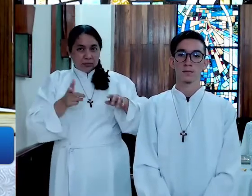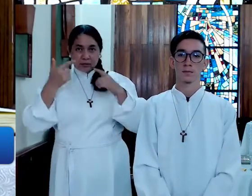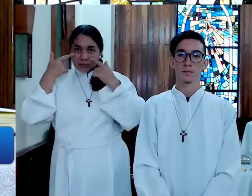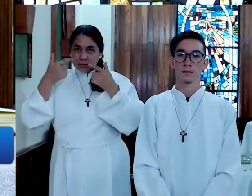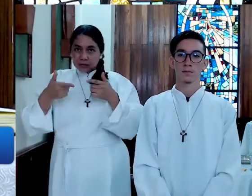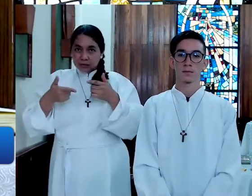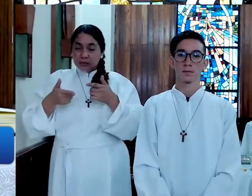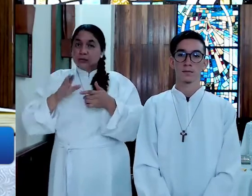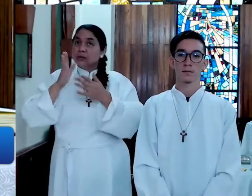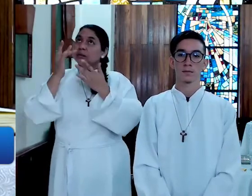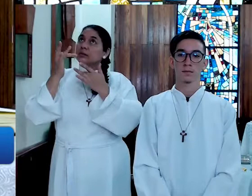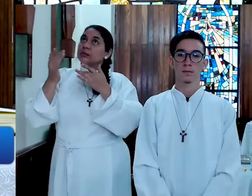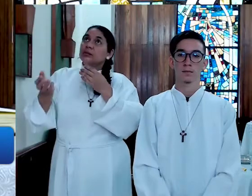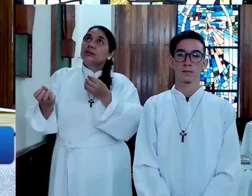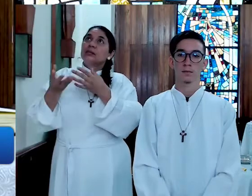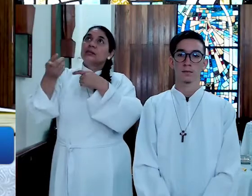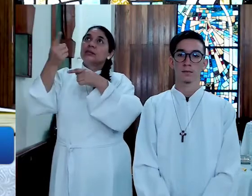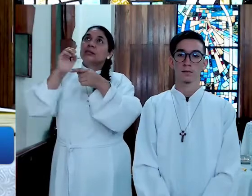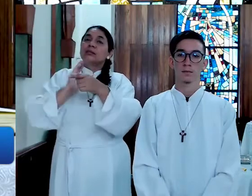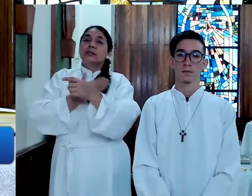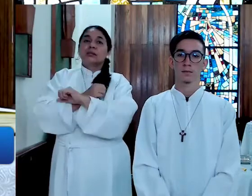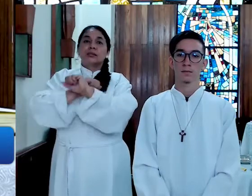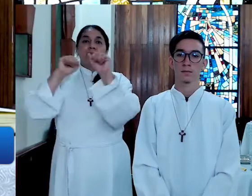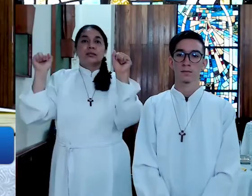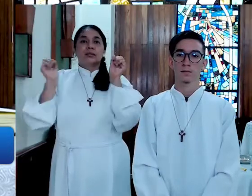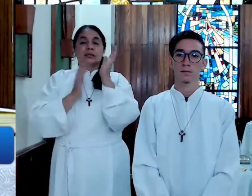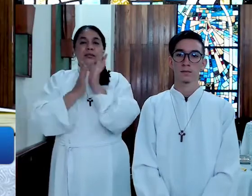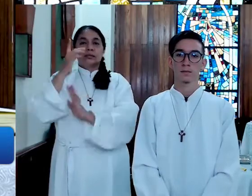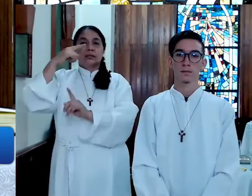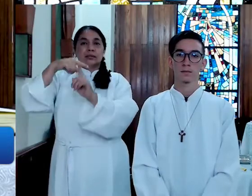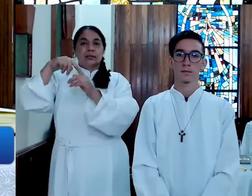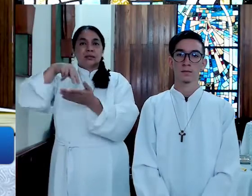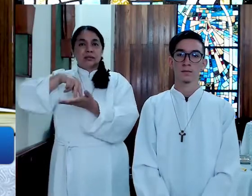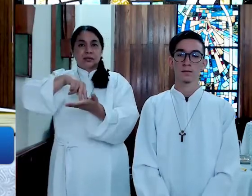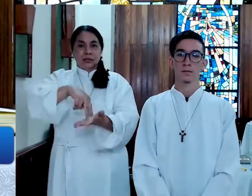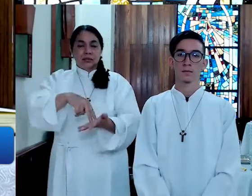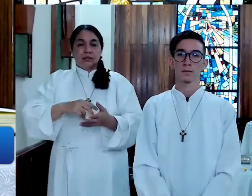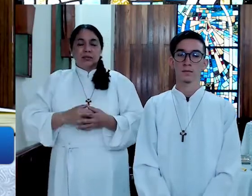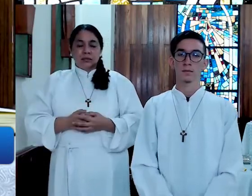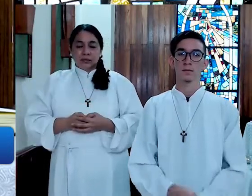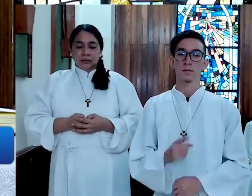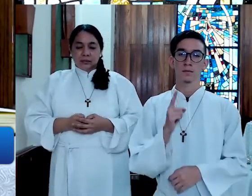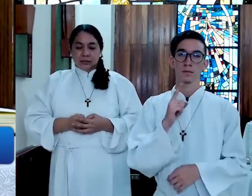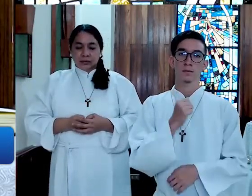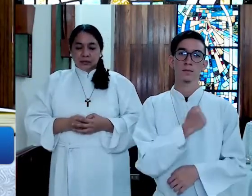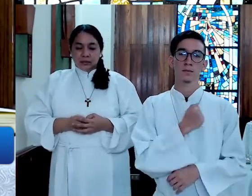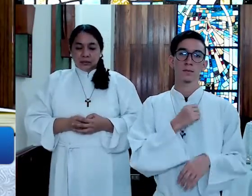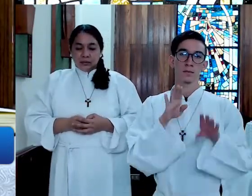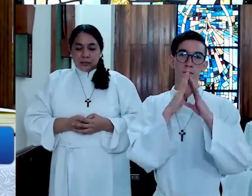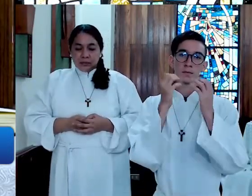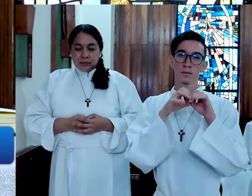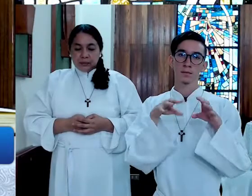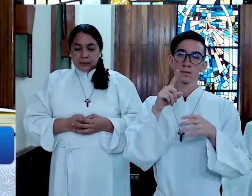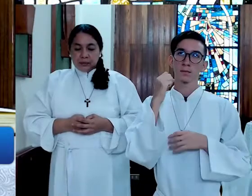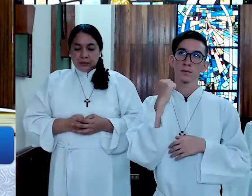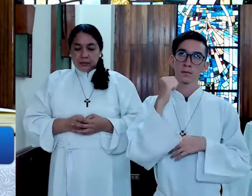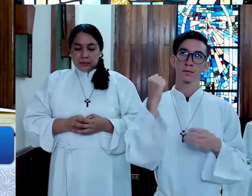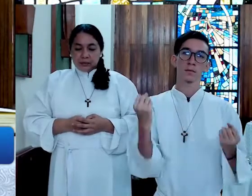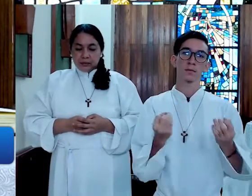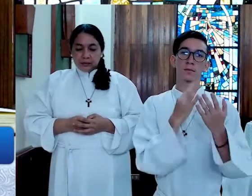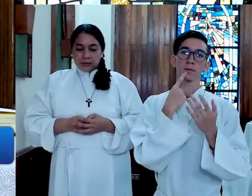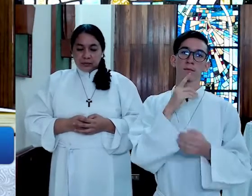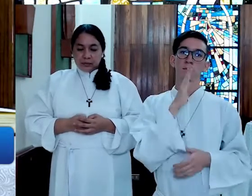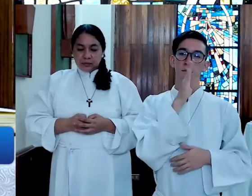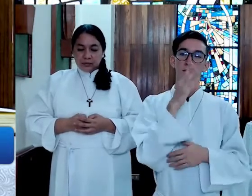perturbación, mientras esperamos la gloriosa venida de nuestro Salvador Jesucristo. Tuyo es el reino, tuyo es el poder